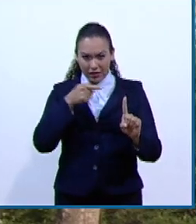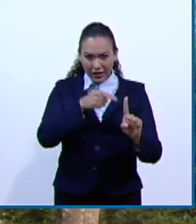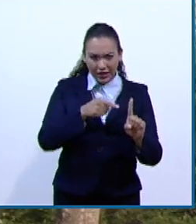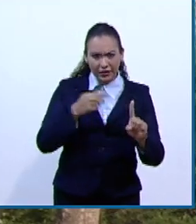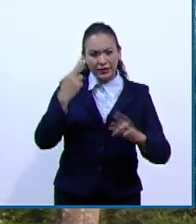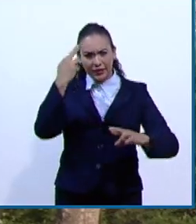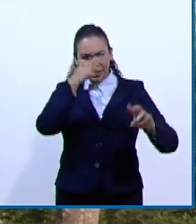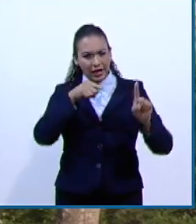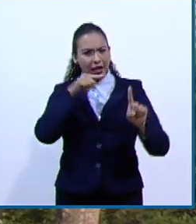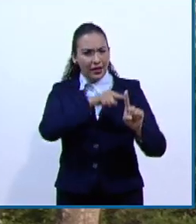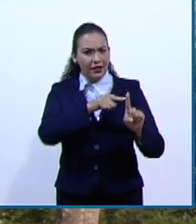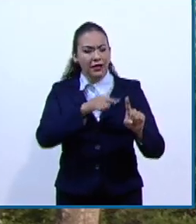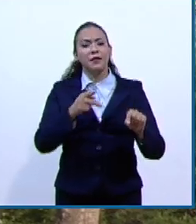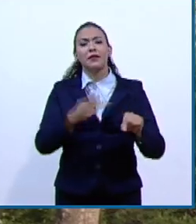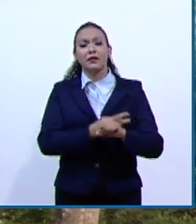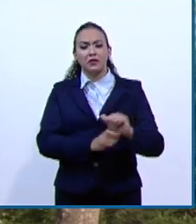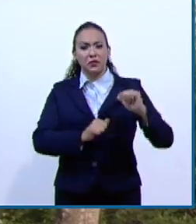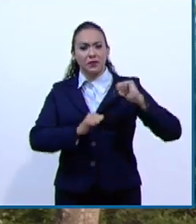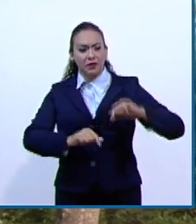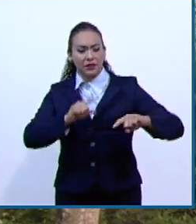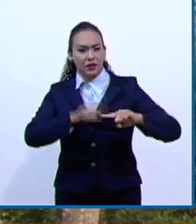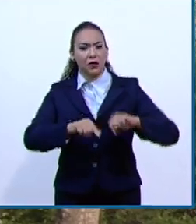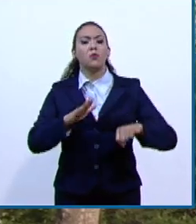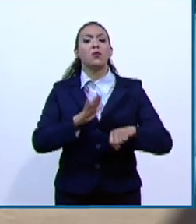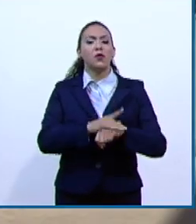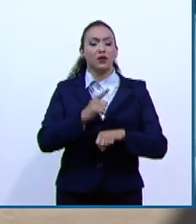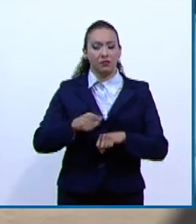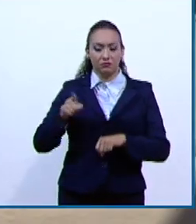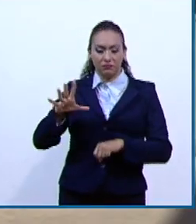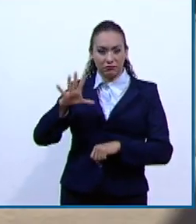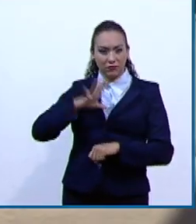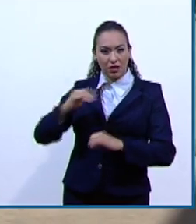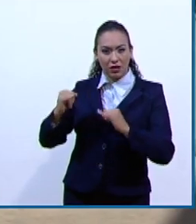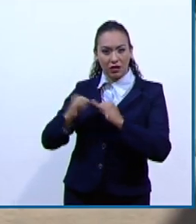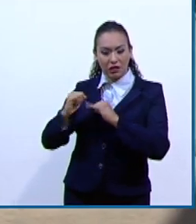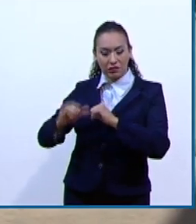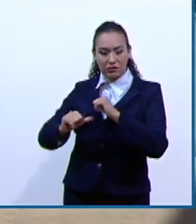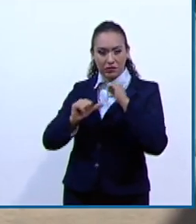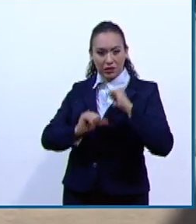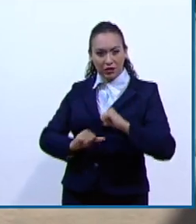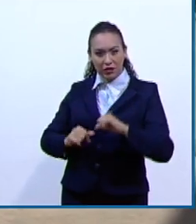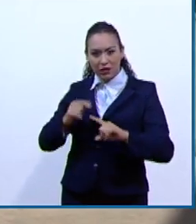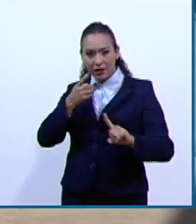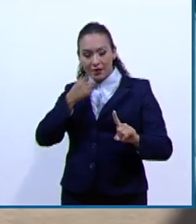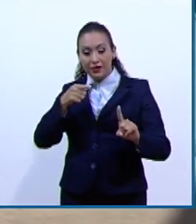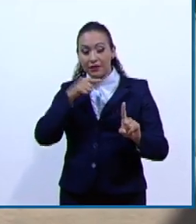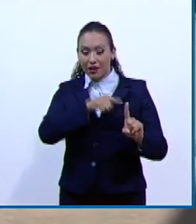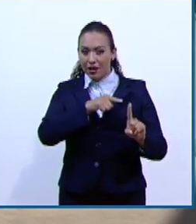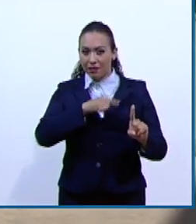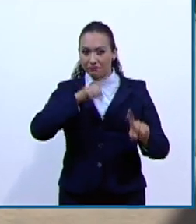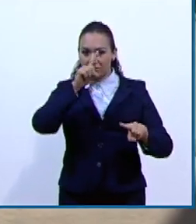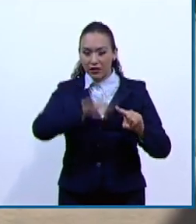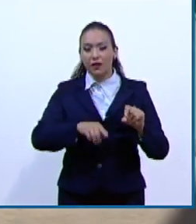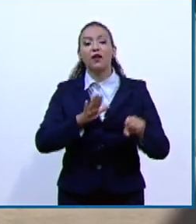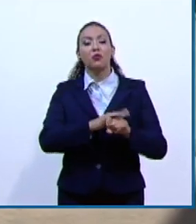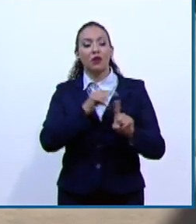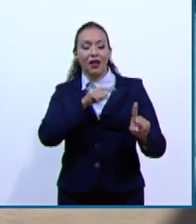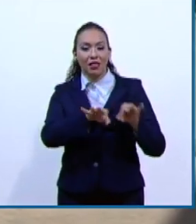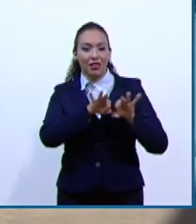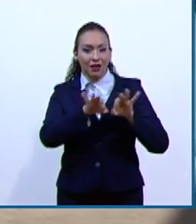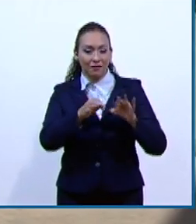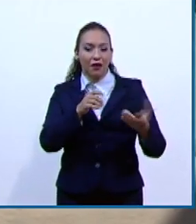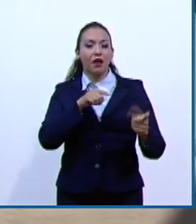su cargo" y que facultaba al Congreso local, en su calidad de órgano acusador, para separar de su encargo a un servidor